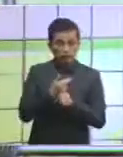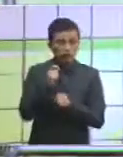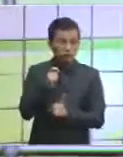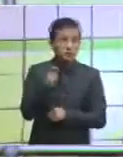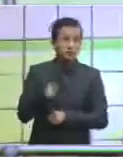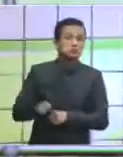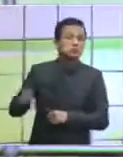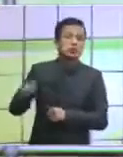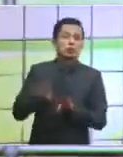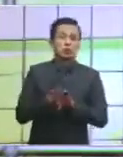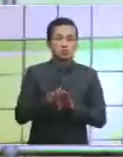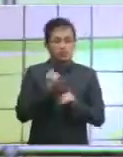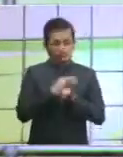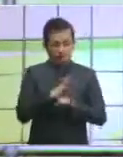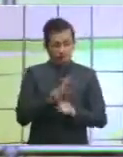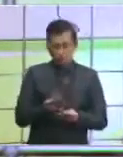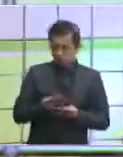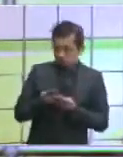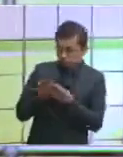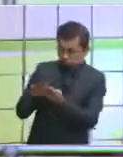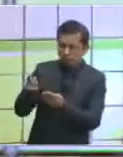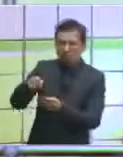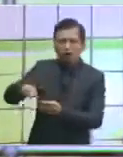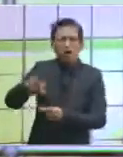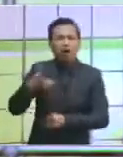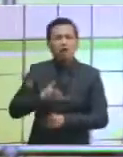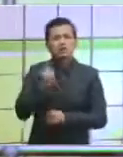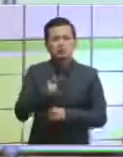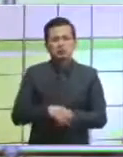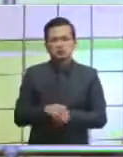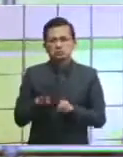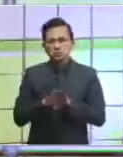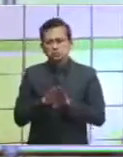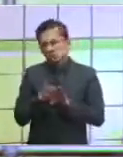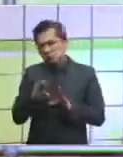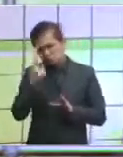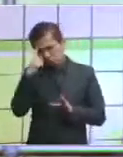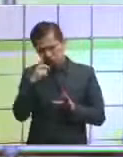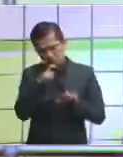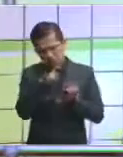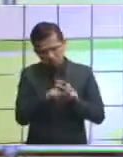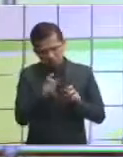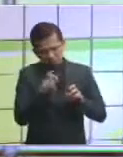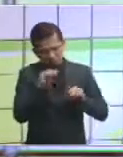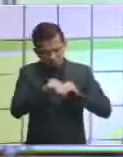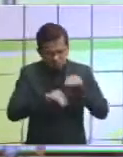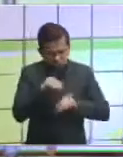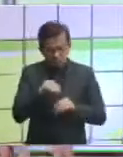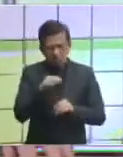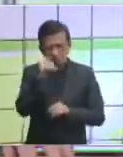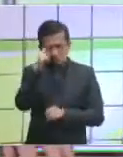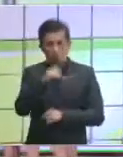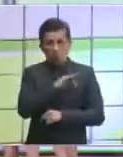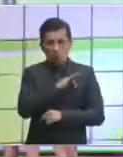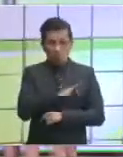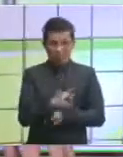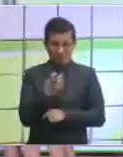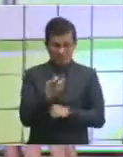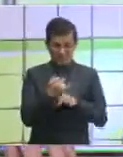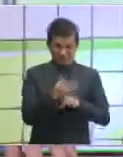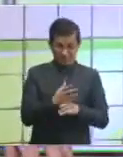partes que reciben toda esta información como la procesan y como coadyuvan para que todo llegue al ciudadano